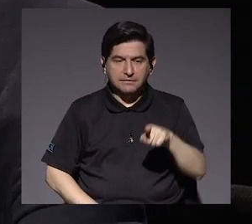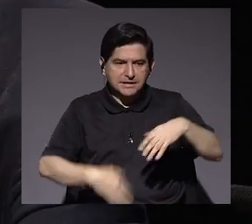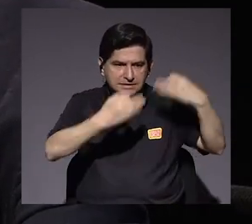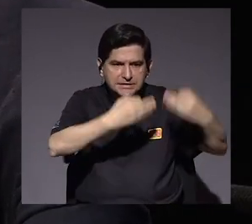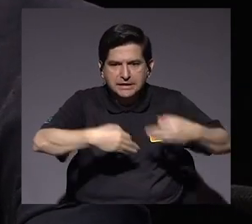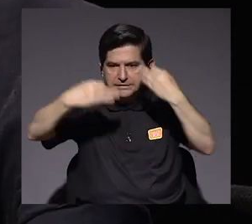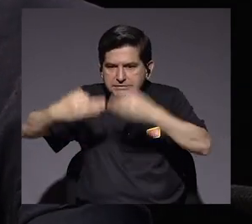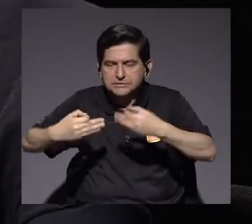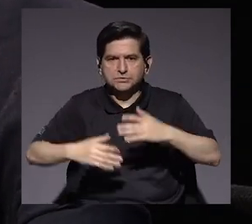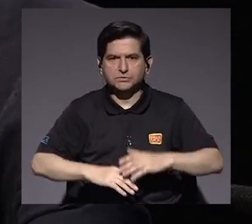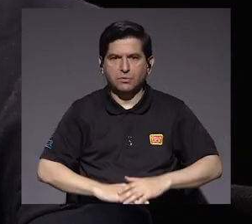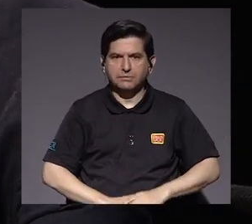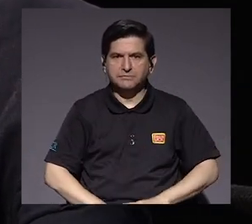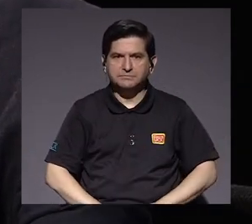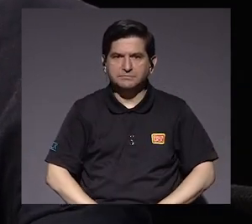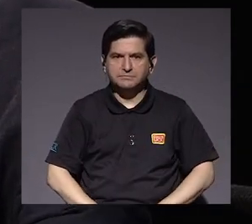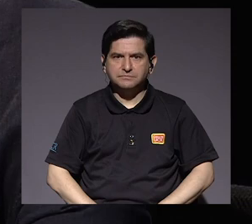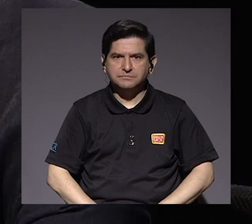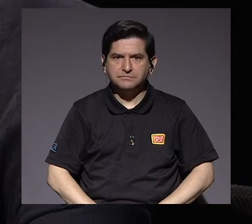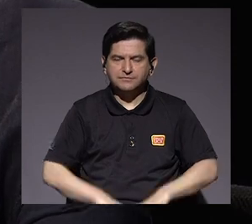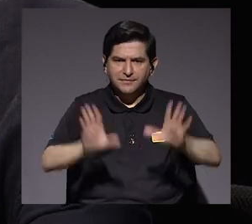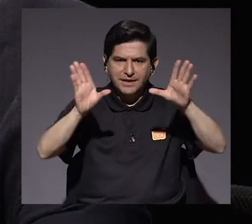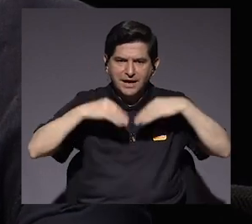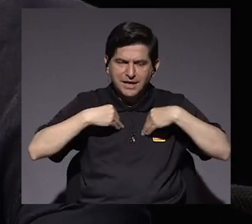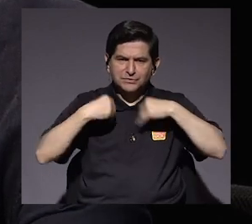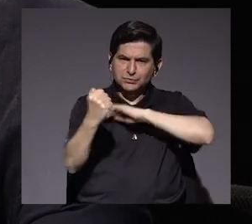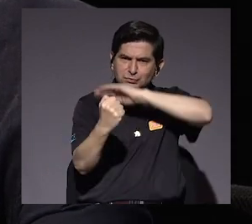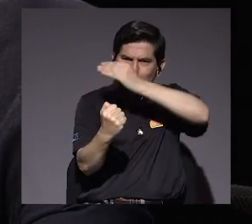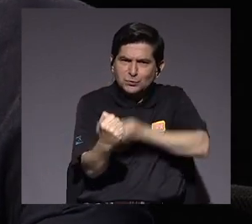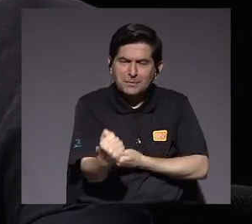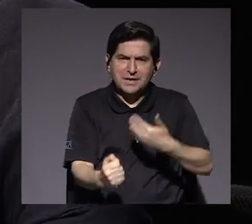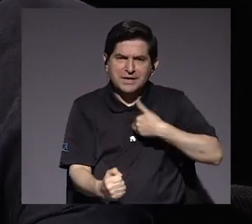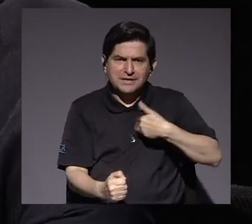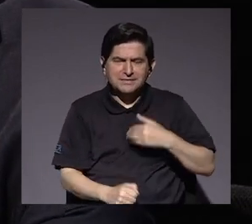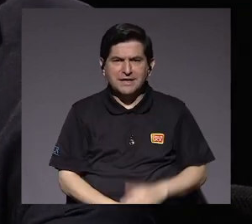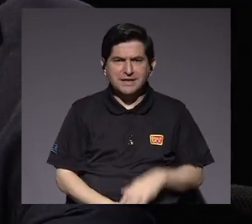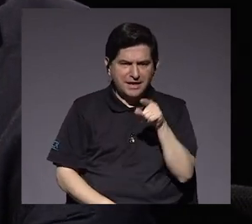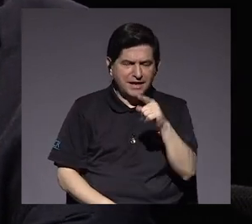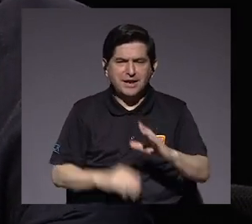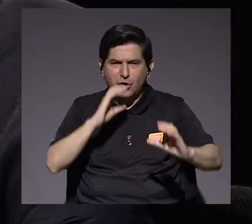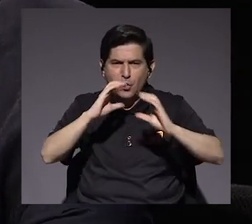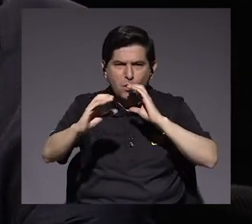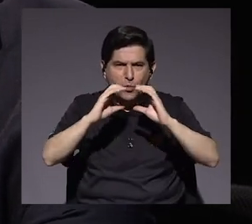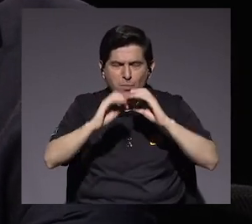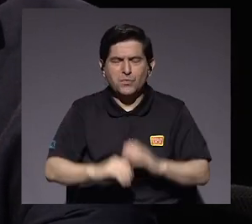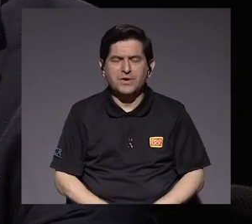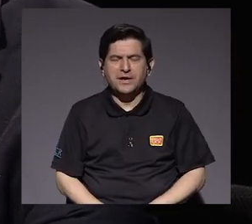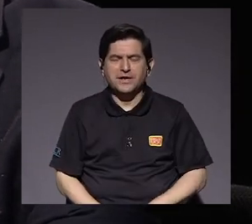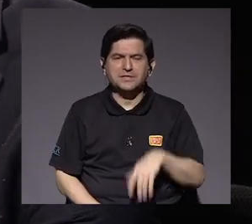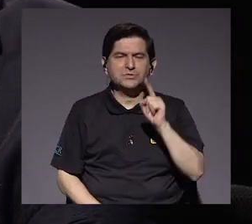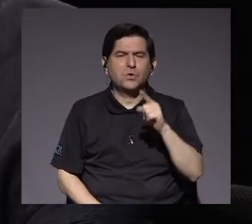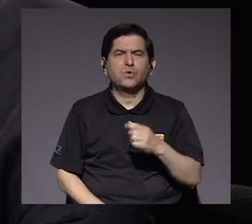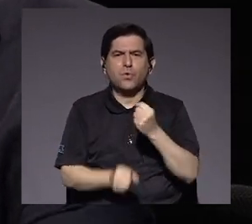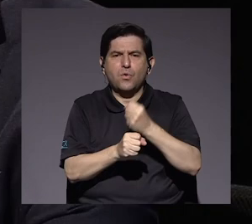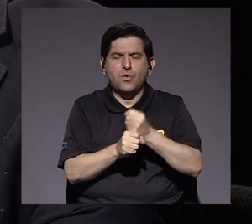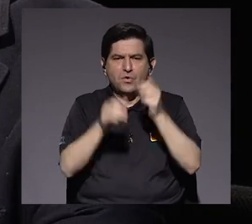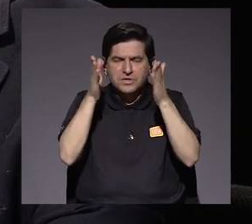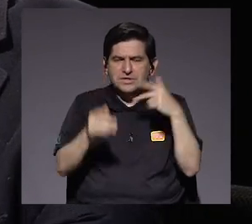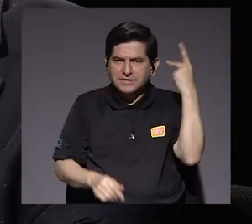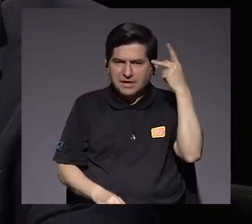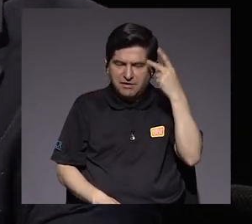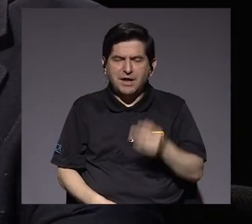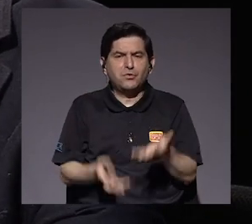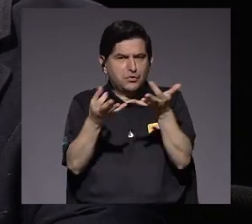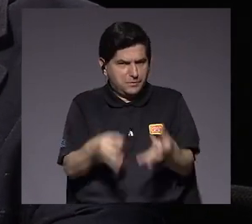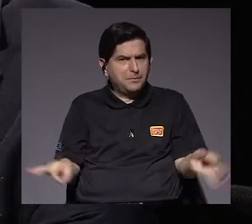esas decisiones de cómo asumir el poder tiene que tener una interlocución, un operador político de muchísimo peso,